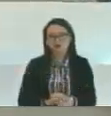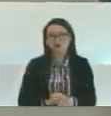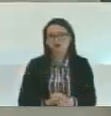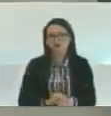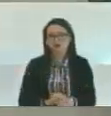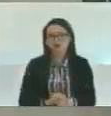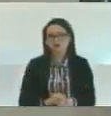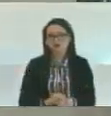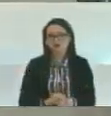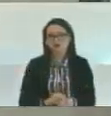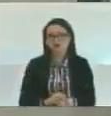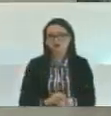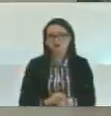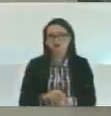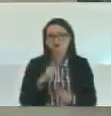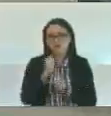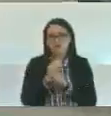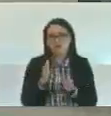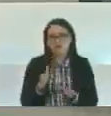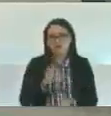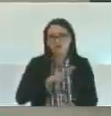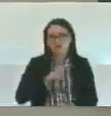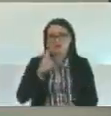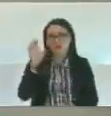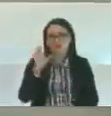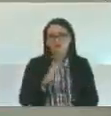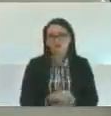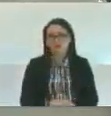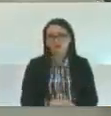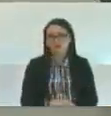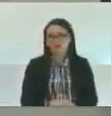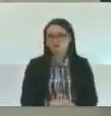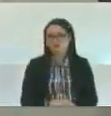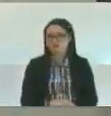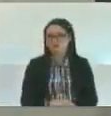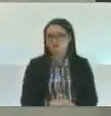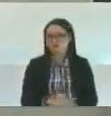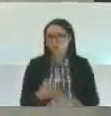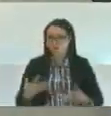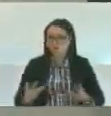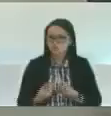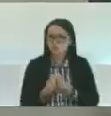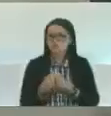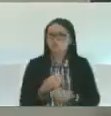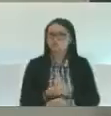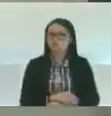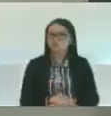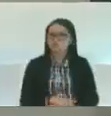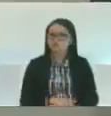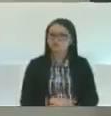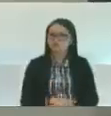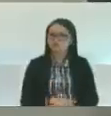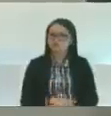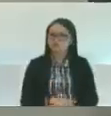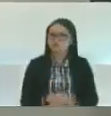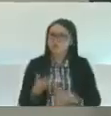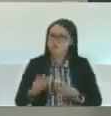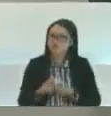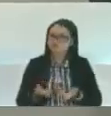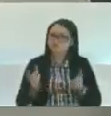clase media de Guayana, clase media de mi patria. Vamos juntos. Juntos es